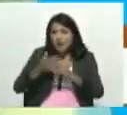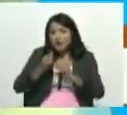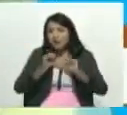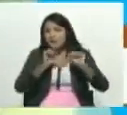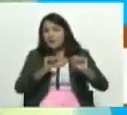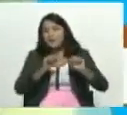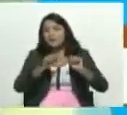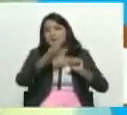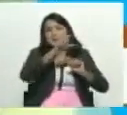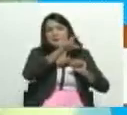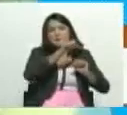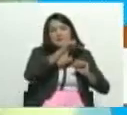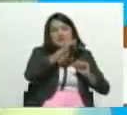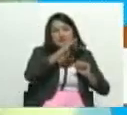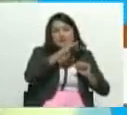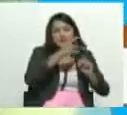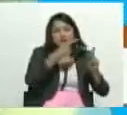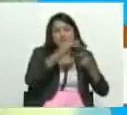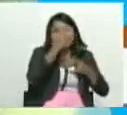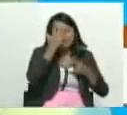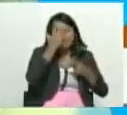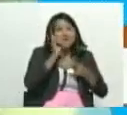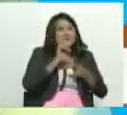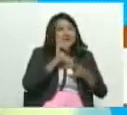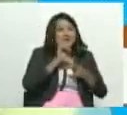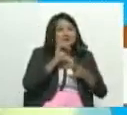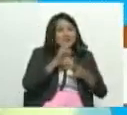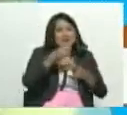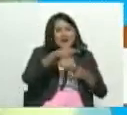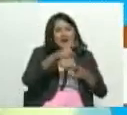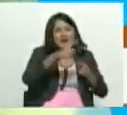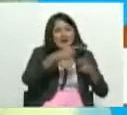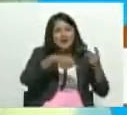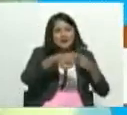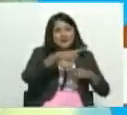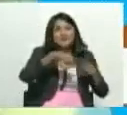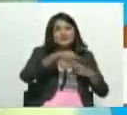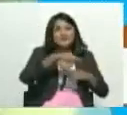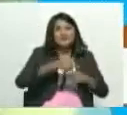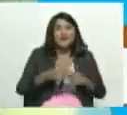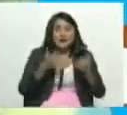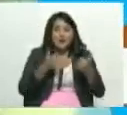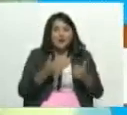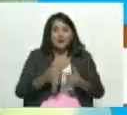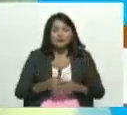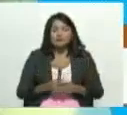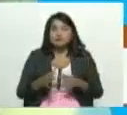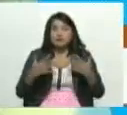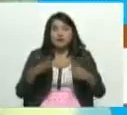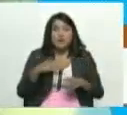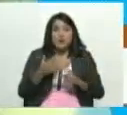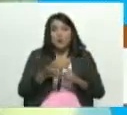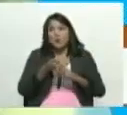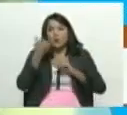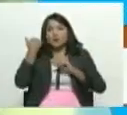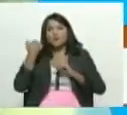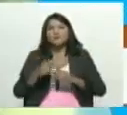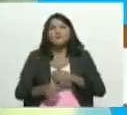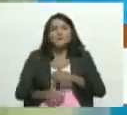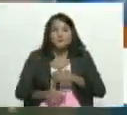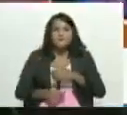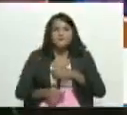al algoritmo y a toda la comunicación digital que pareciera a veces avasallante no por eso